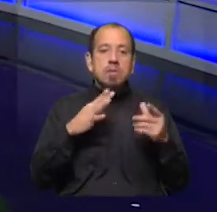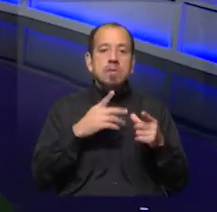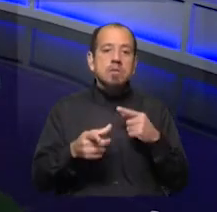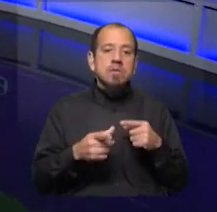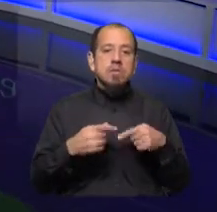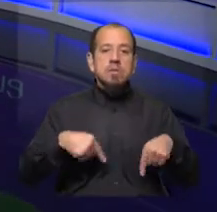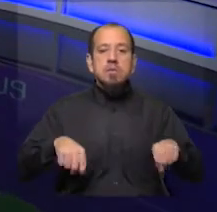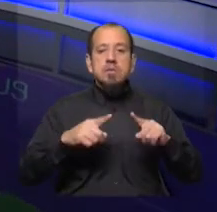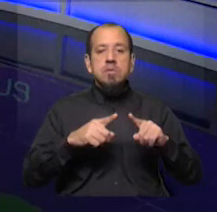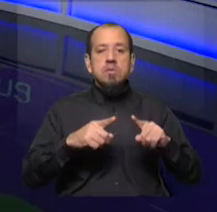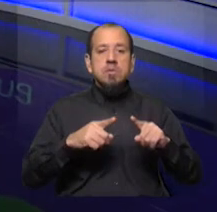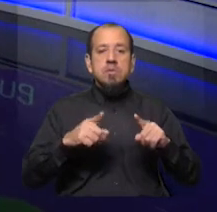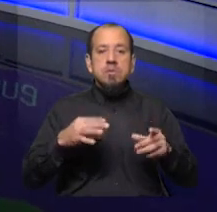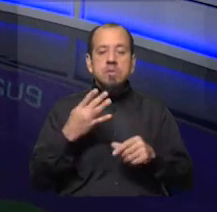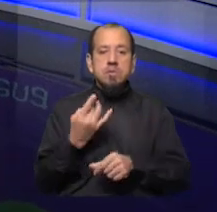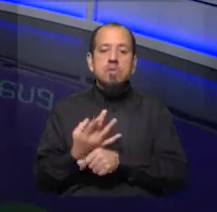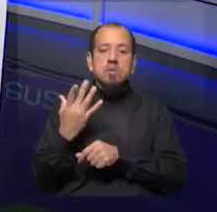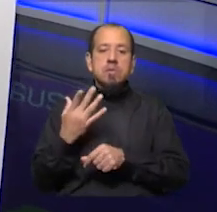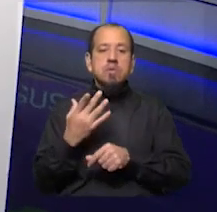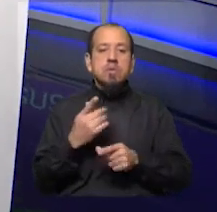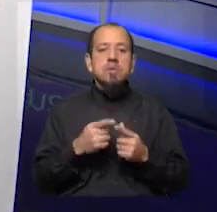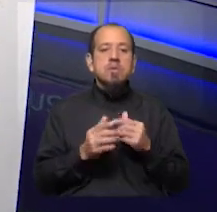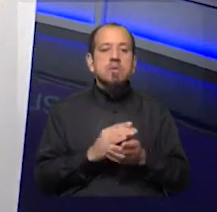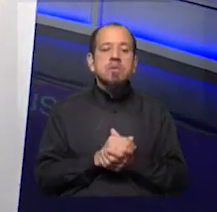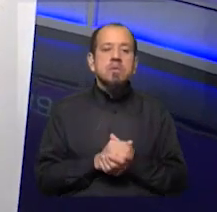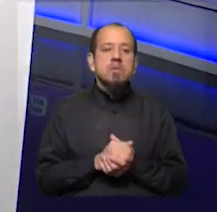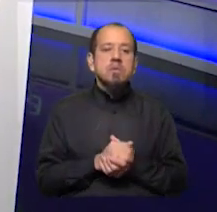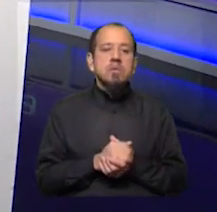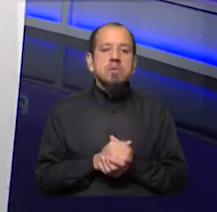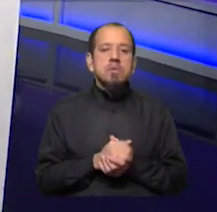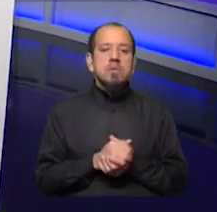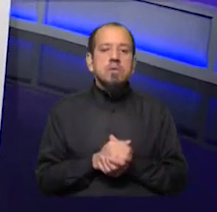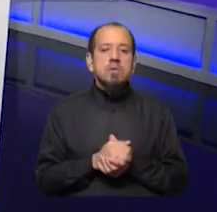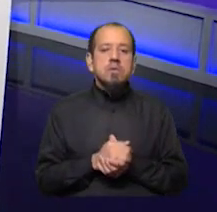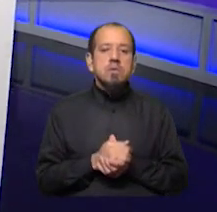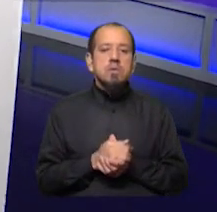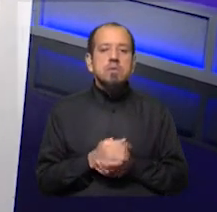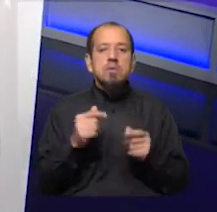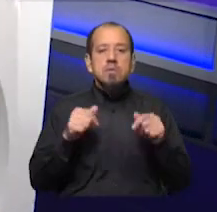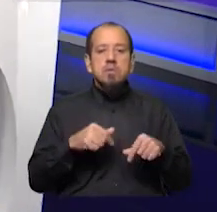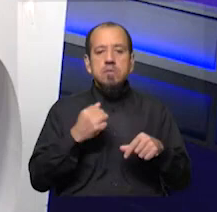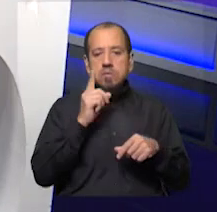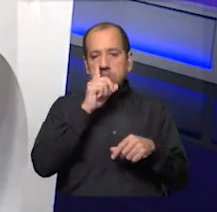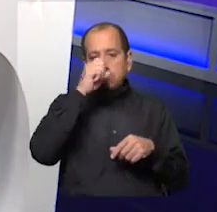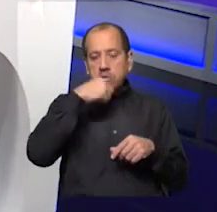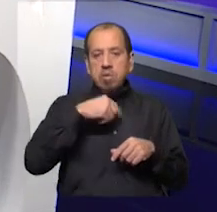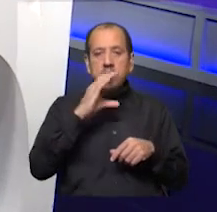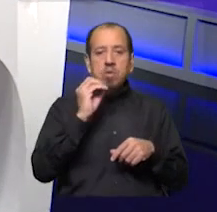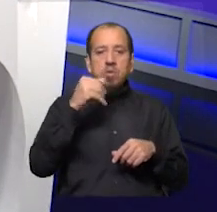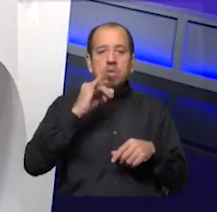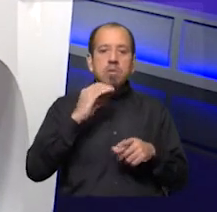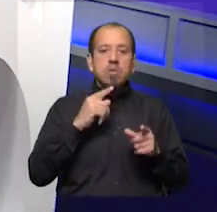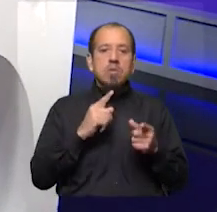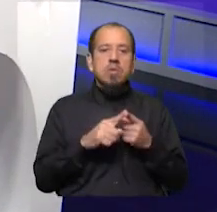a nivel entretenimiento y a nivel de profesionalización cómo está el día de hoy posicionado este en la región Montevideo cómics